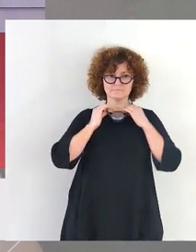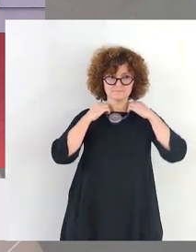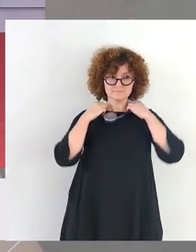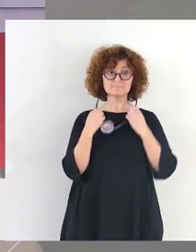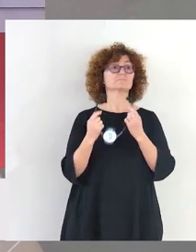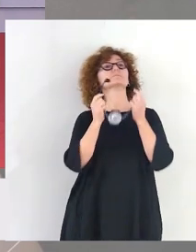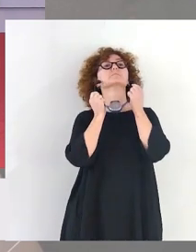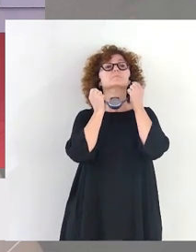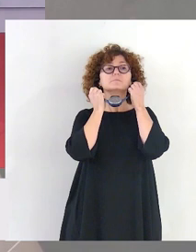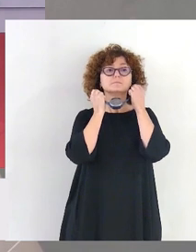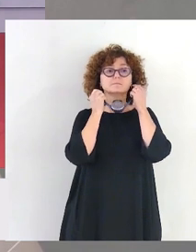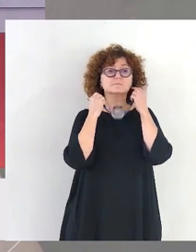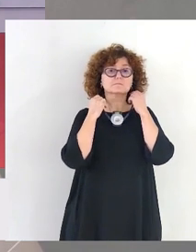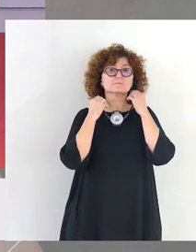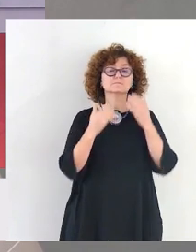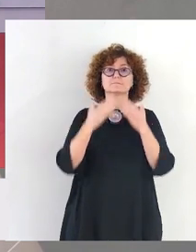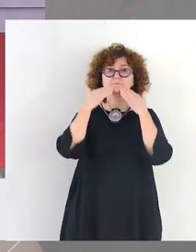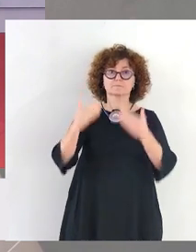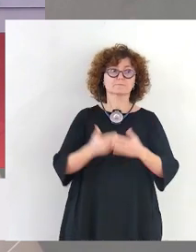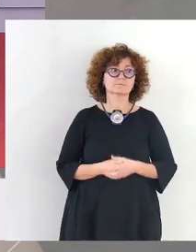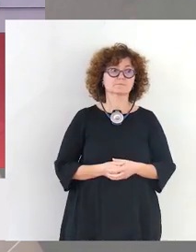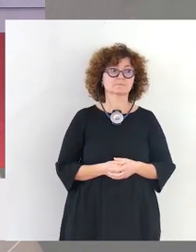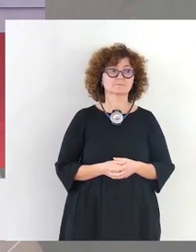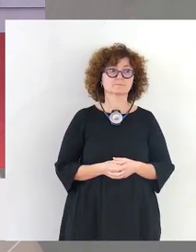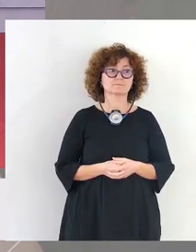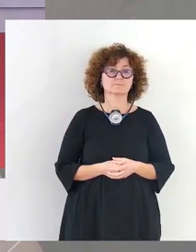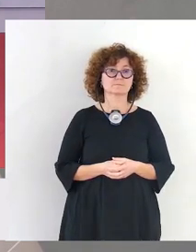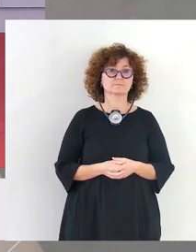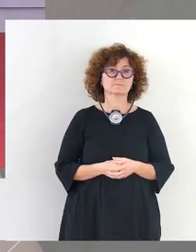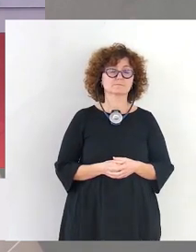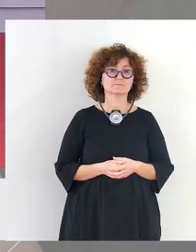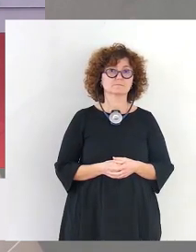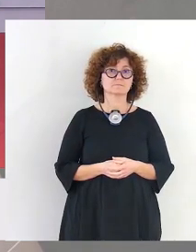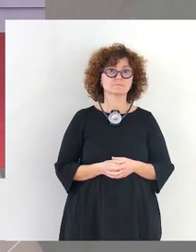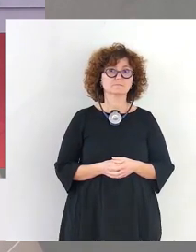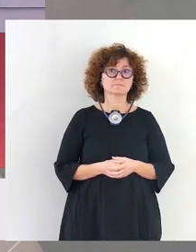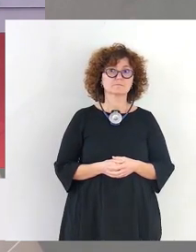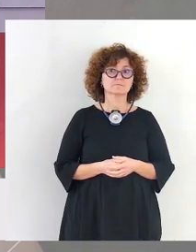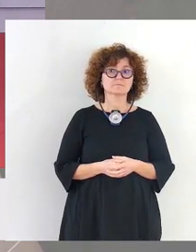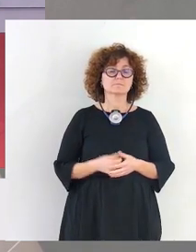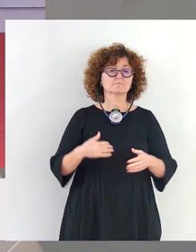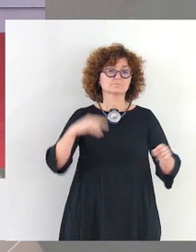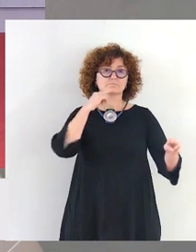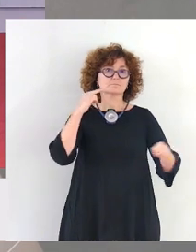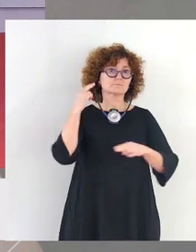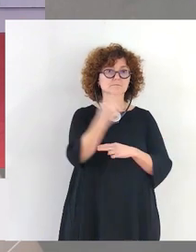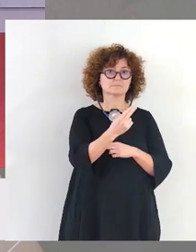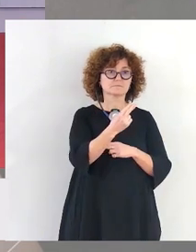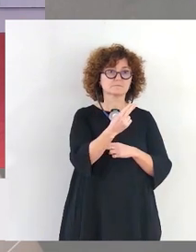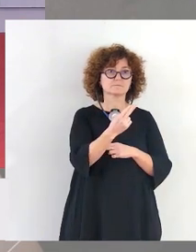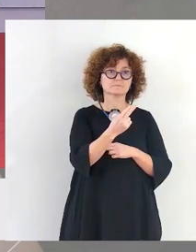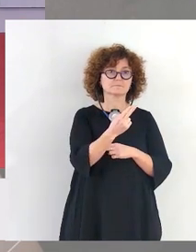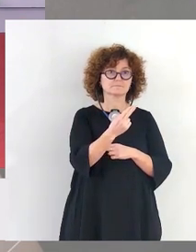ronan Muchas gracias y bueno reacciono de forma rápida lo que ha dicho